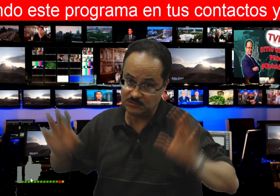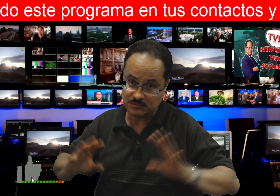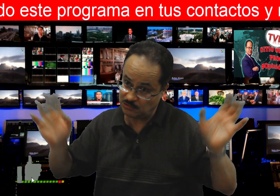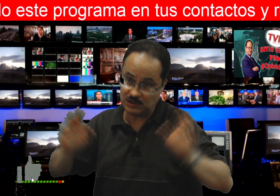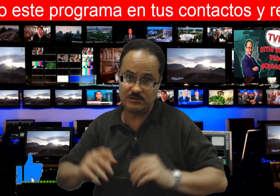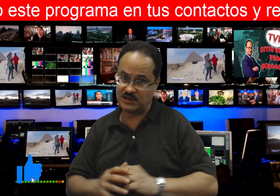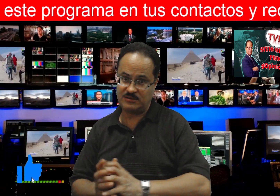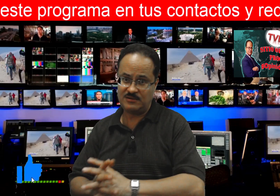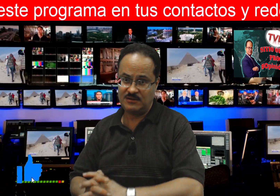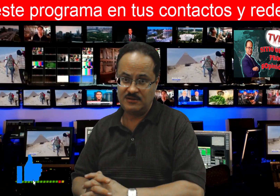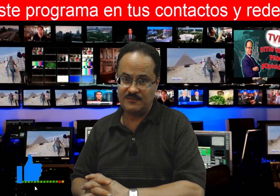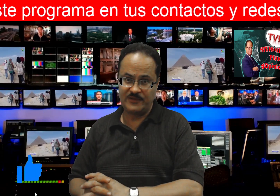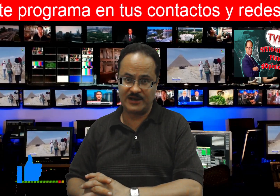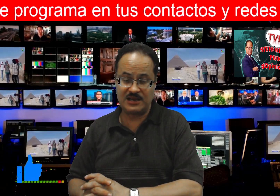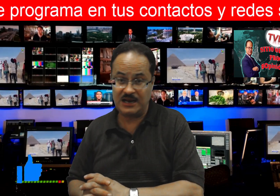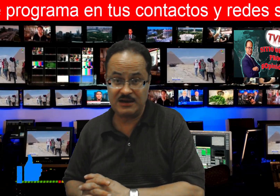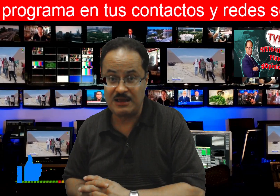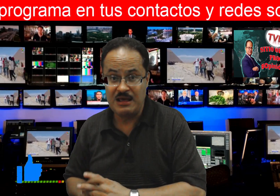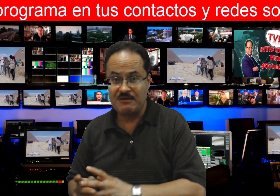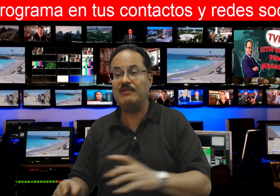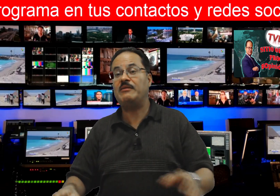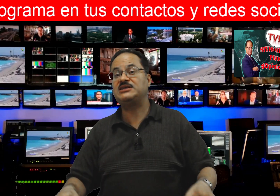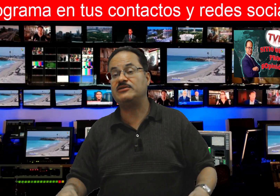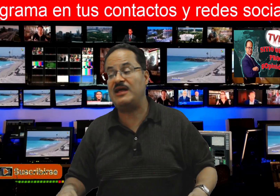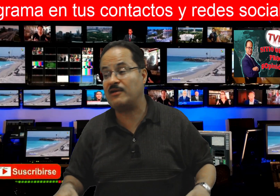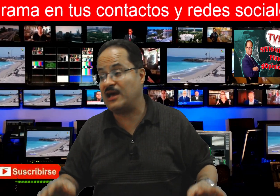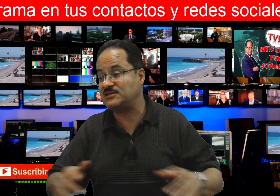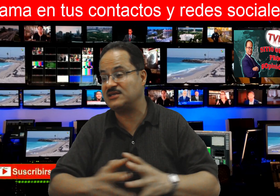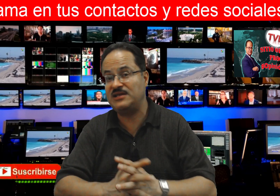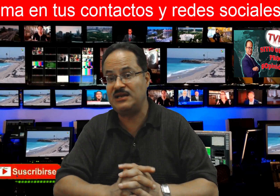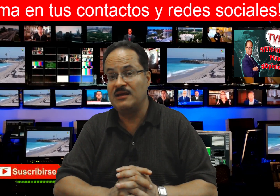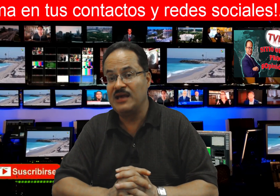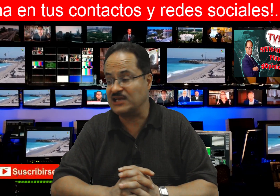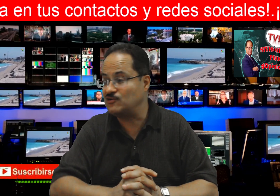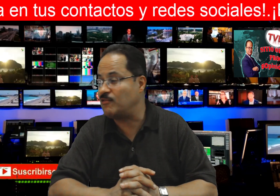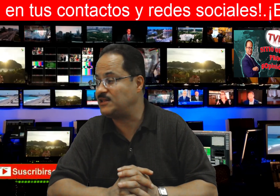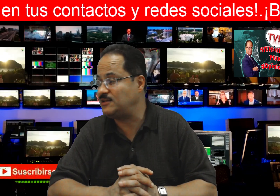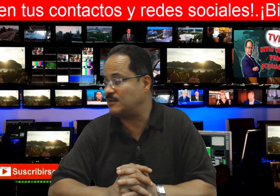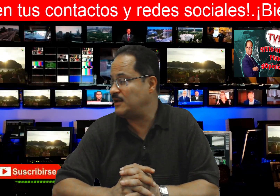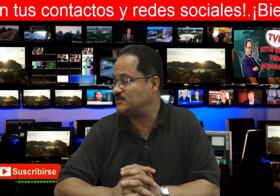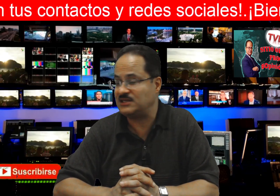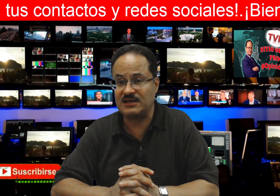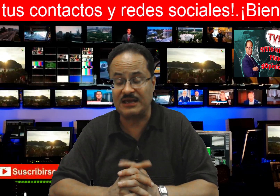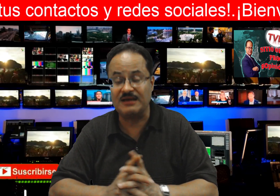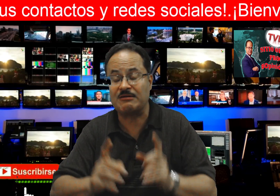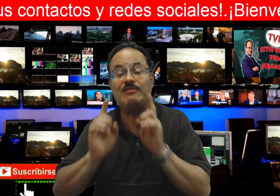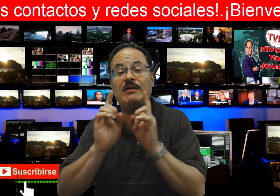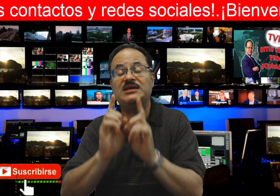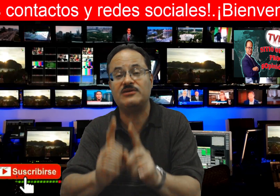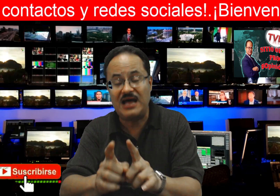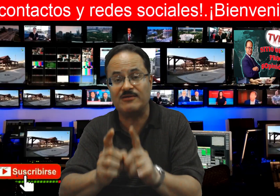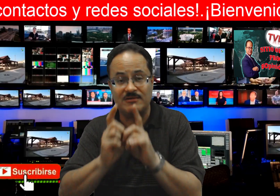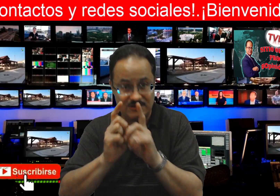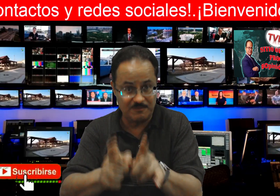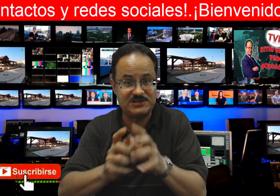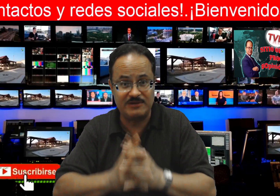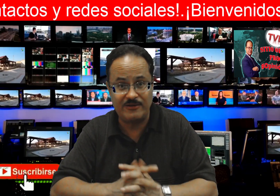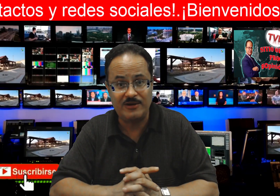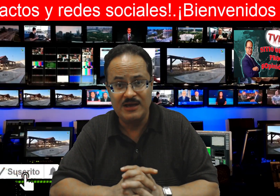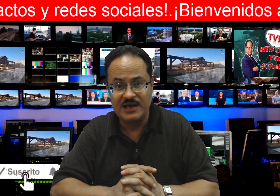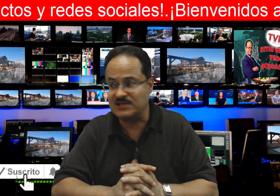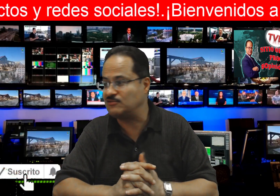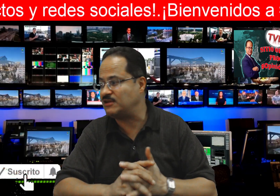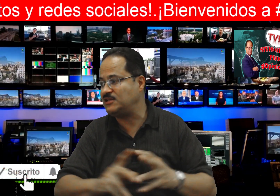no Claro que no cuandoo ha mencionado Carlos que su cuatito Carlos cuá ha mencionado López